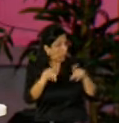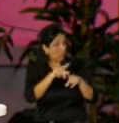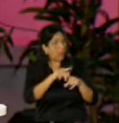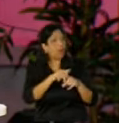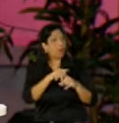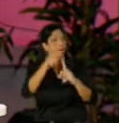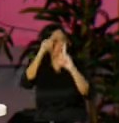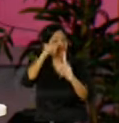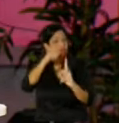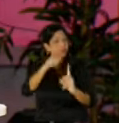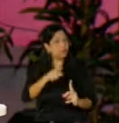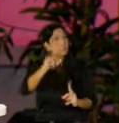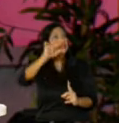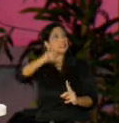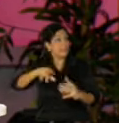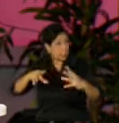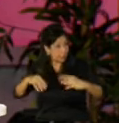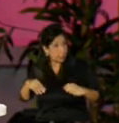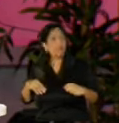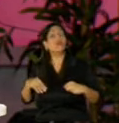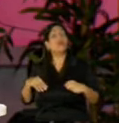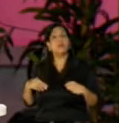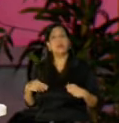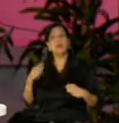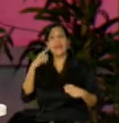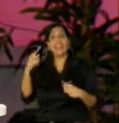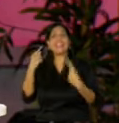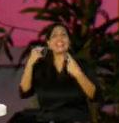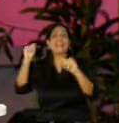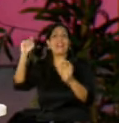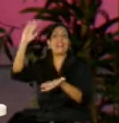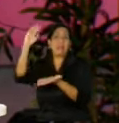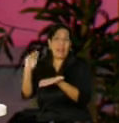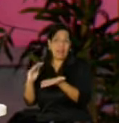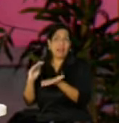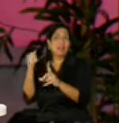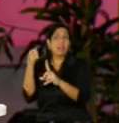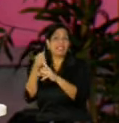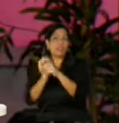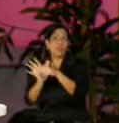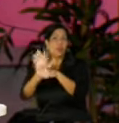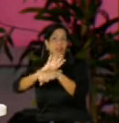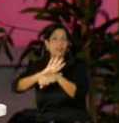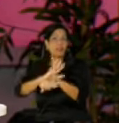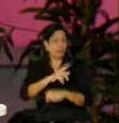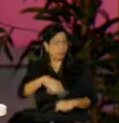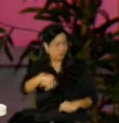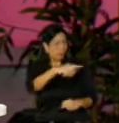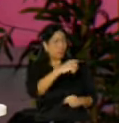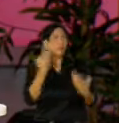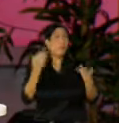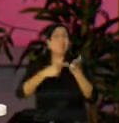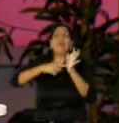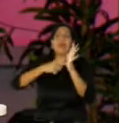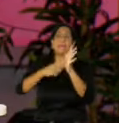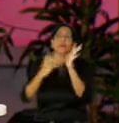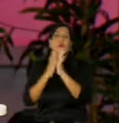instrucción que debe ser acogida por el país para minimizar el impacto del COVID-19? Por ejemplo, si